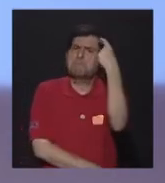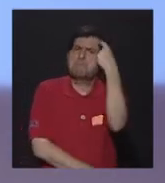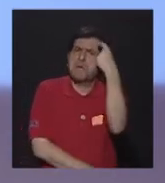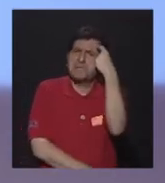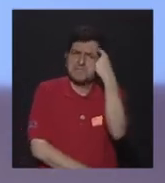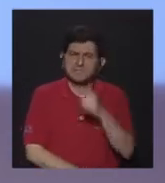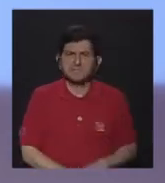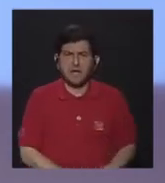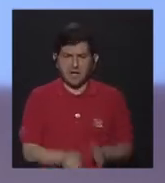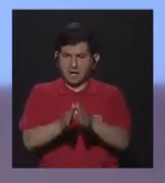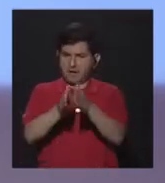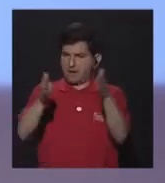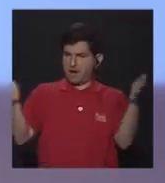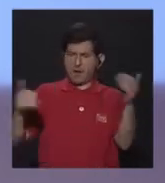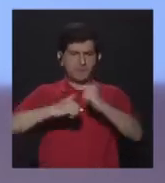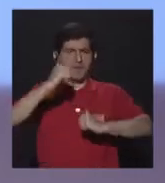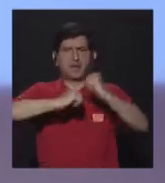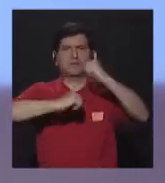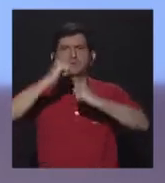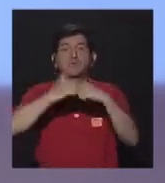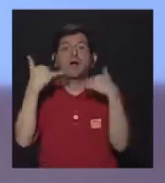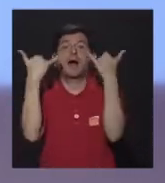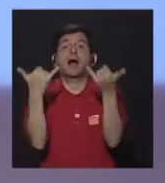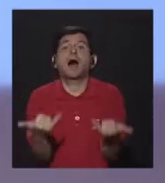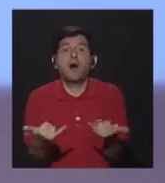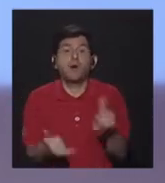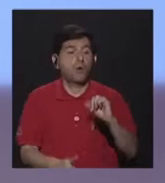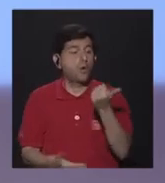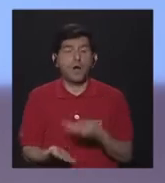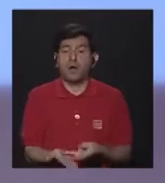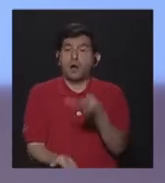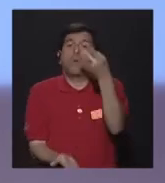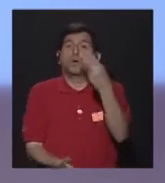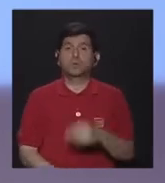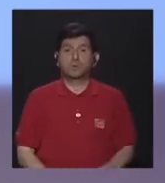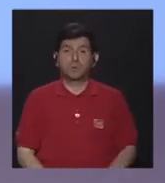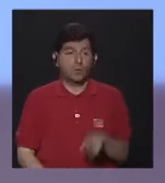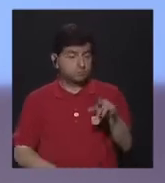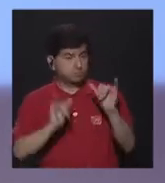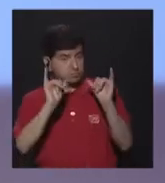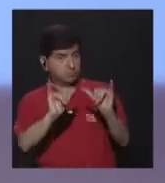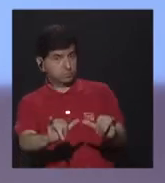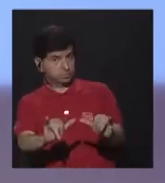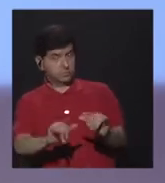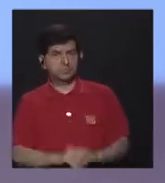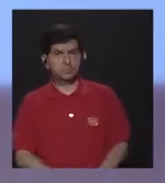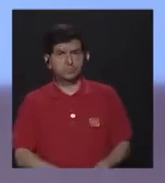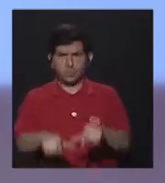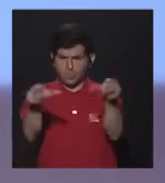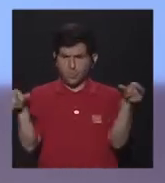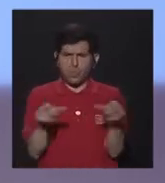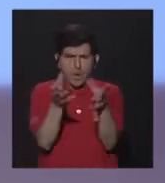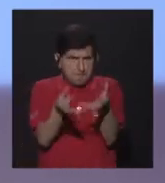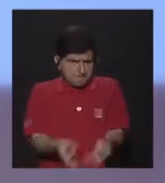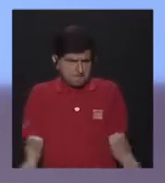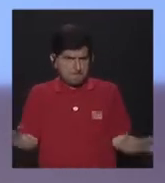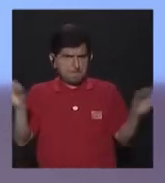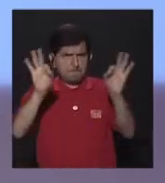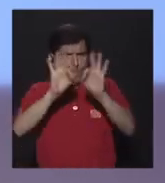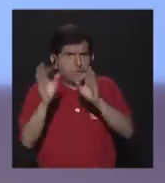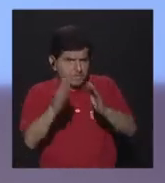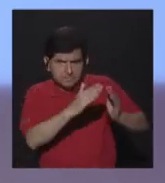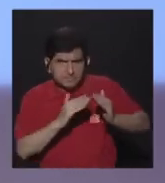en ampliación de su infraestructura ahora cobran otro valor porque se han conservado porque son zonas importantísimas para la